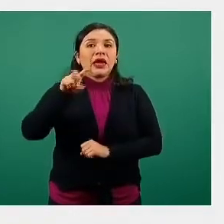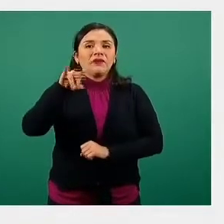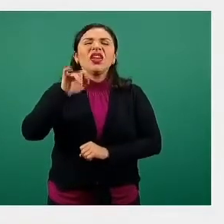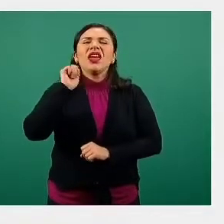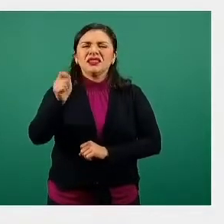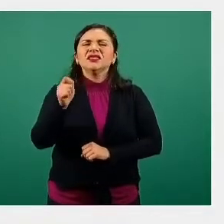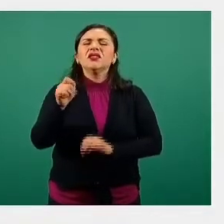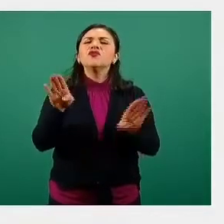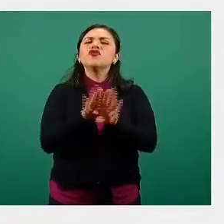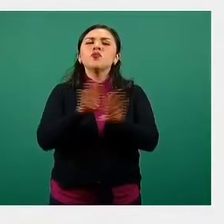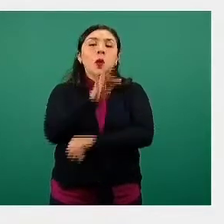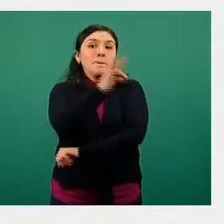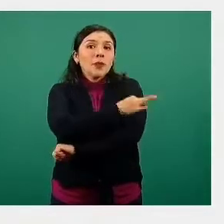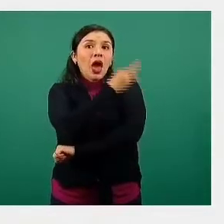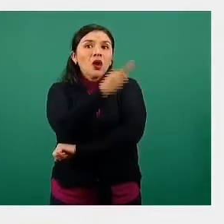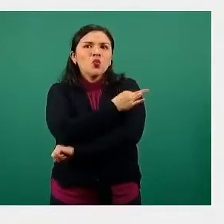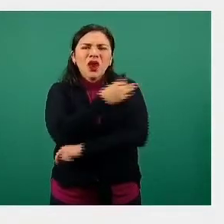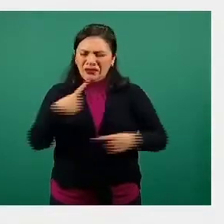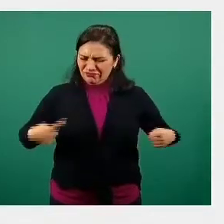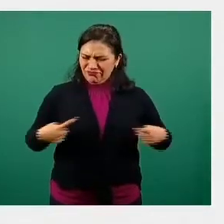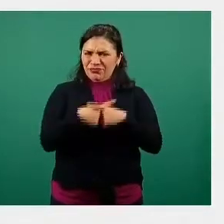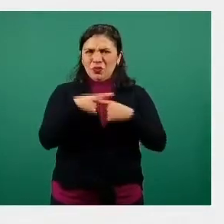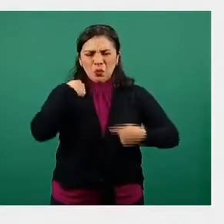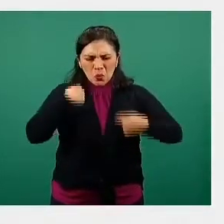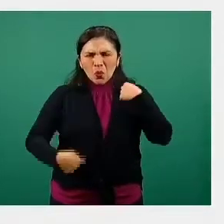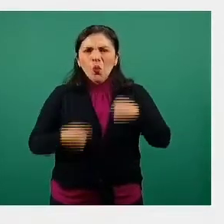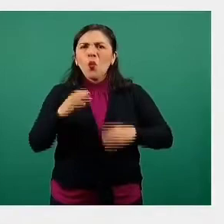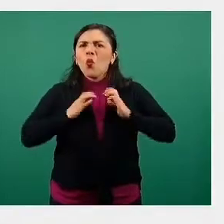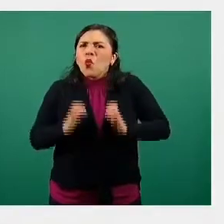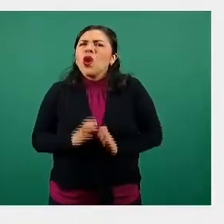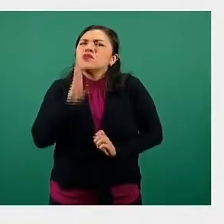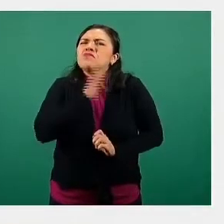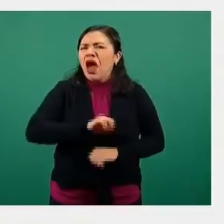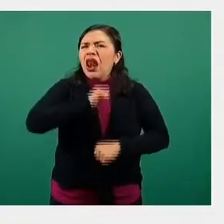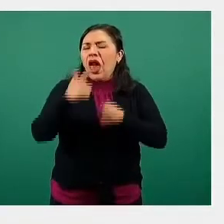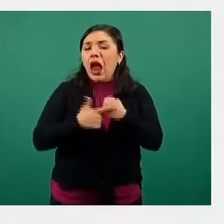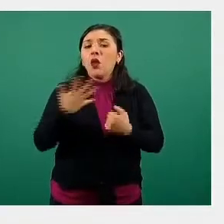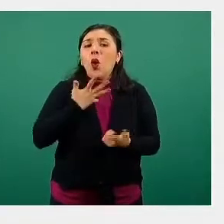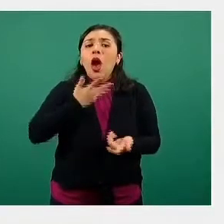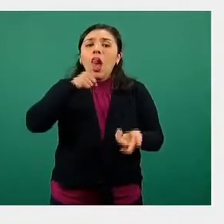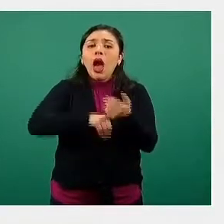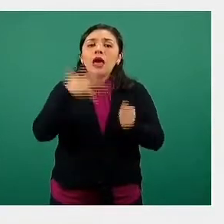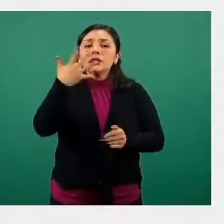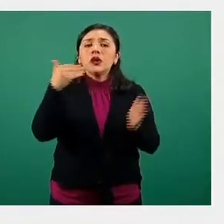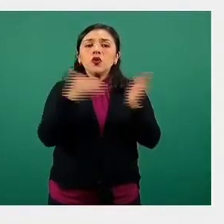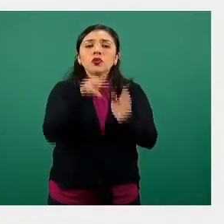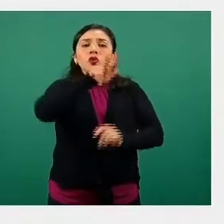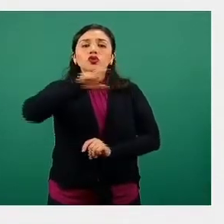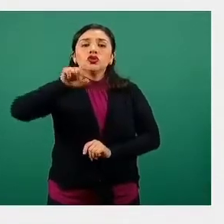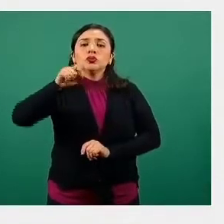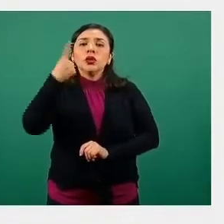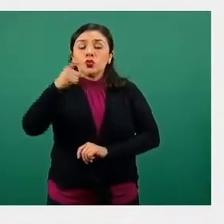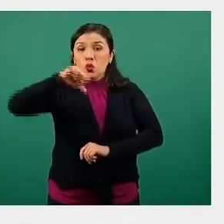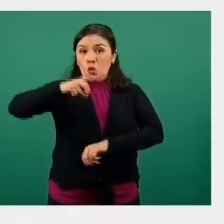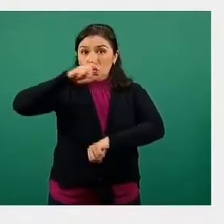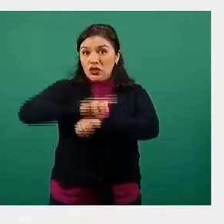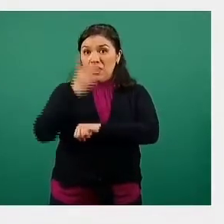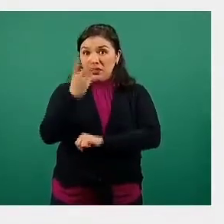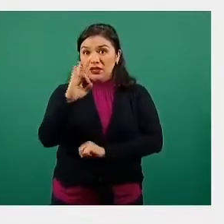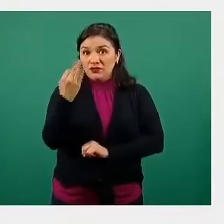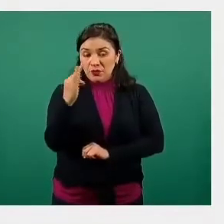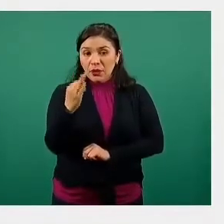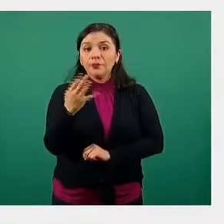eventos respecto a las vacunas aplicadas. Estos representan 5.821 hasta hoy, 3 de febrero,